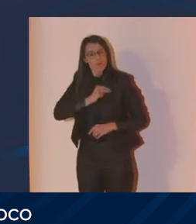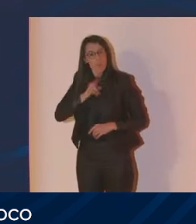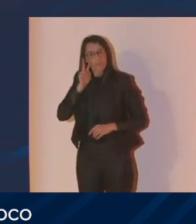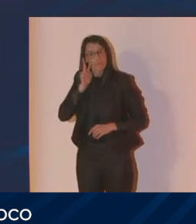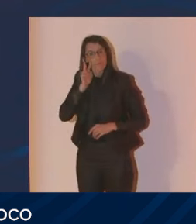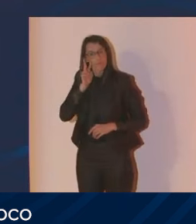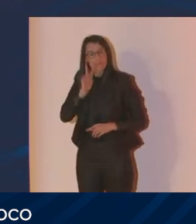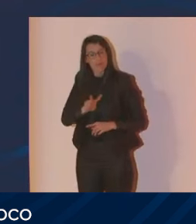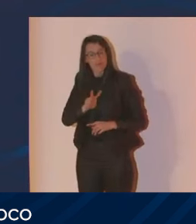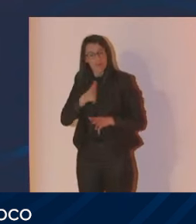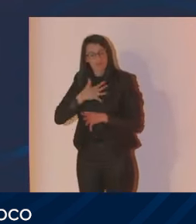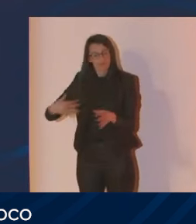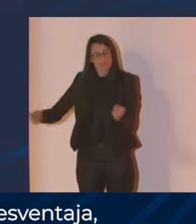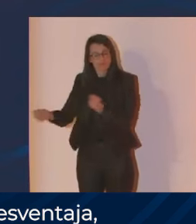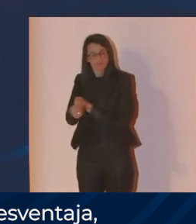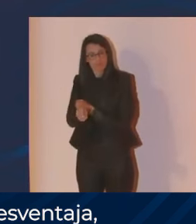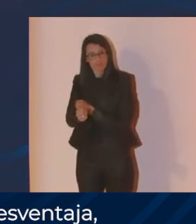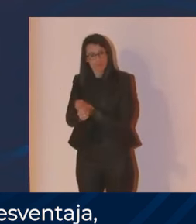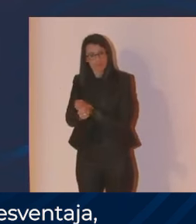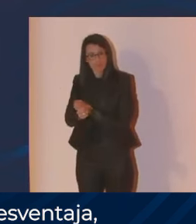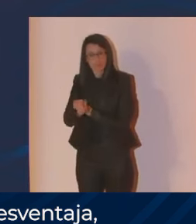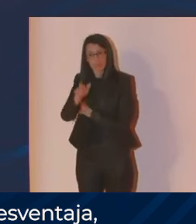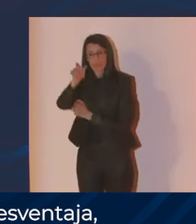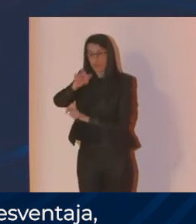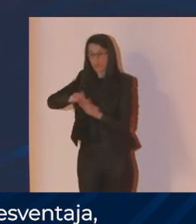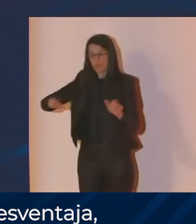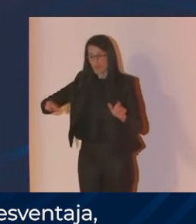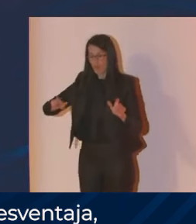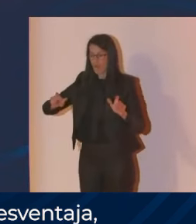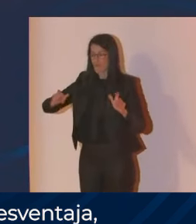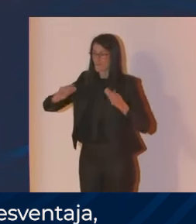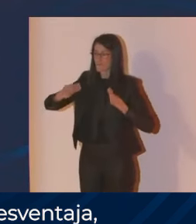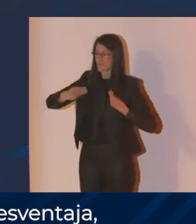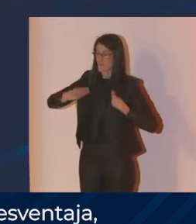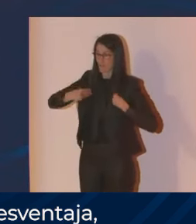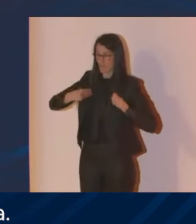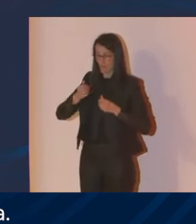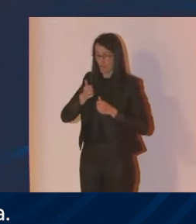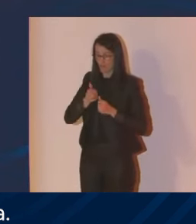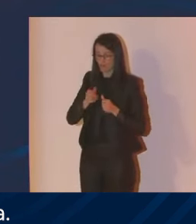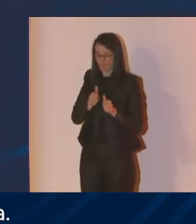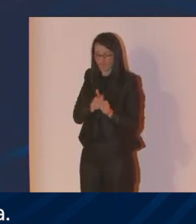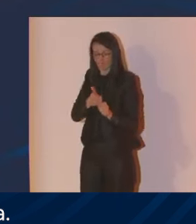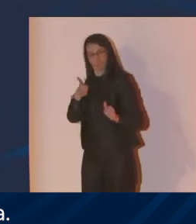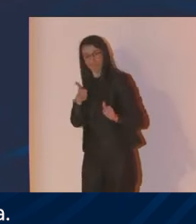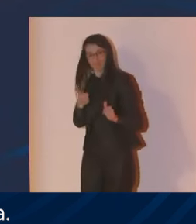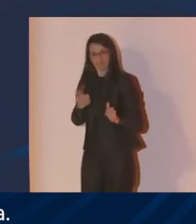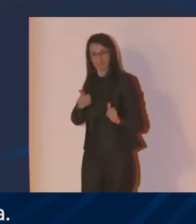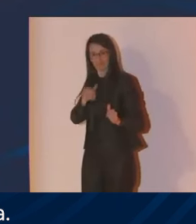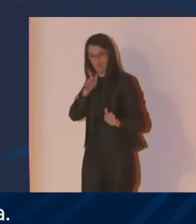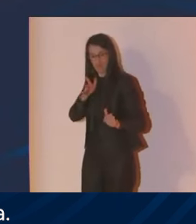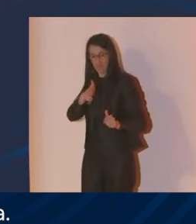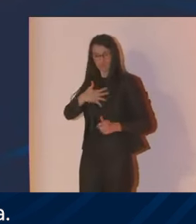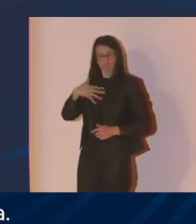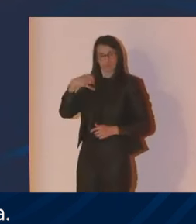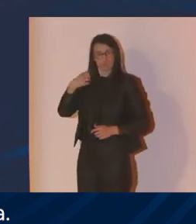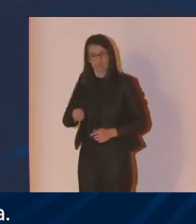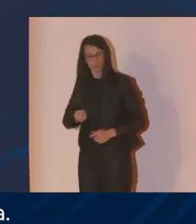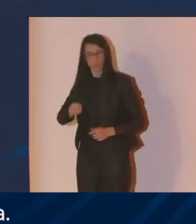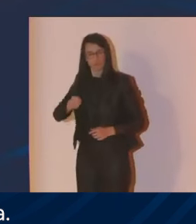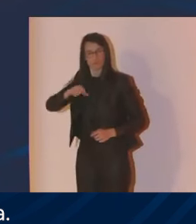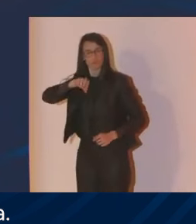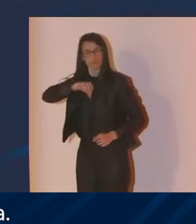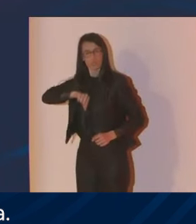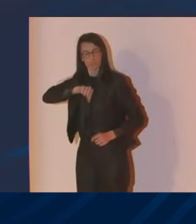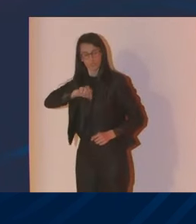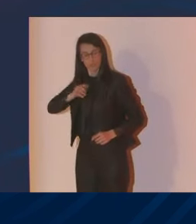empática, que sitúa el foco sobre quienes enfrentan la vida desde una situación de desventaja, mostrándonos su coraje, su dignidad